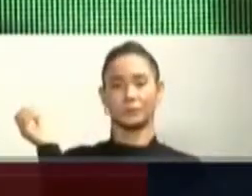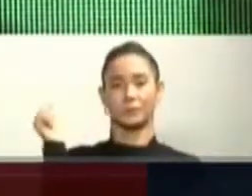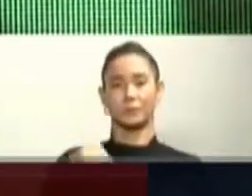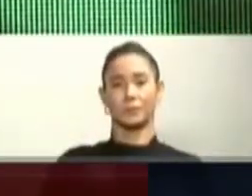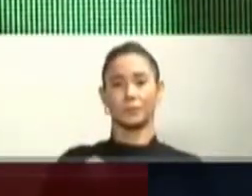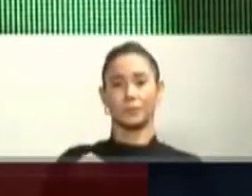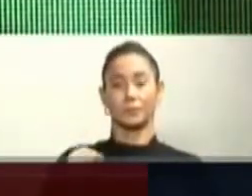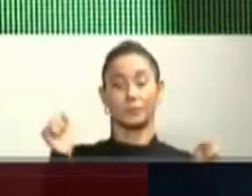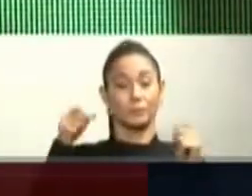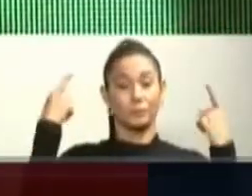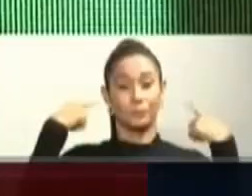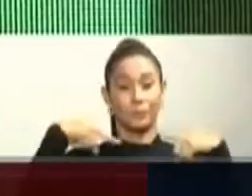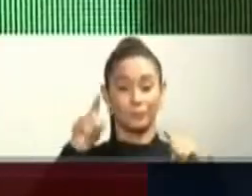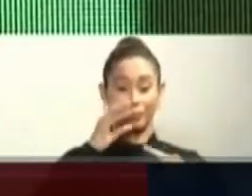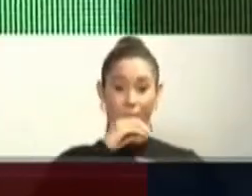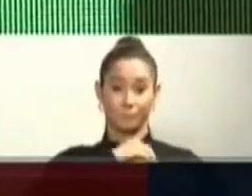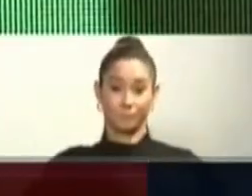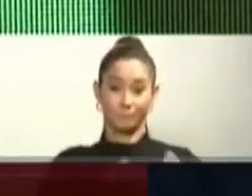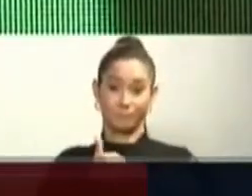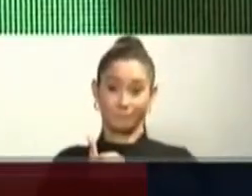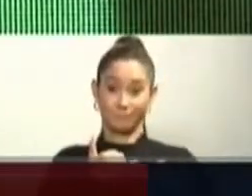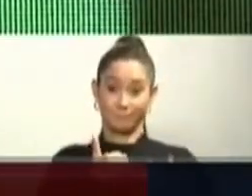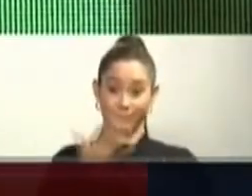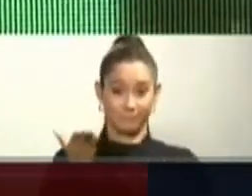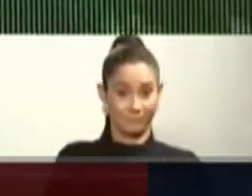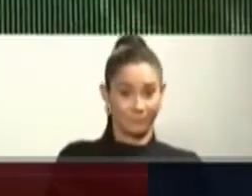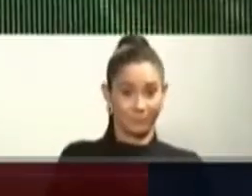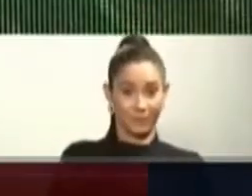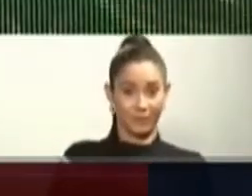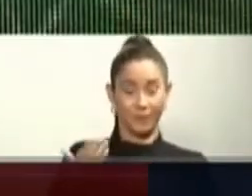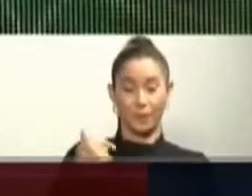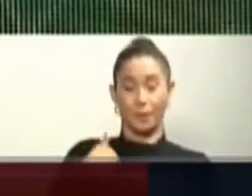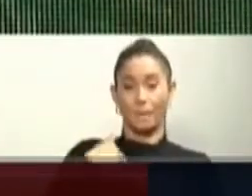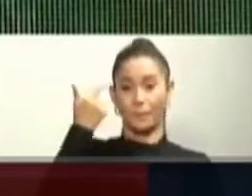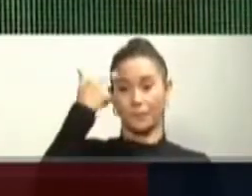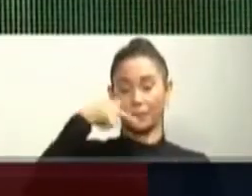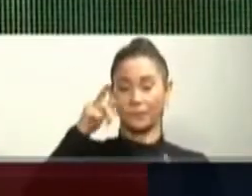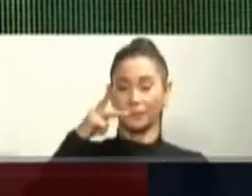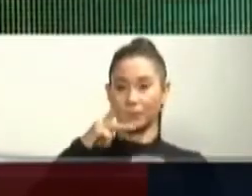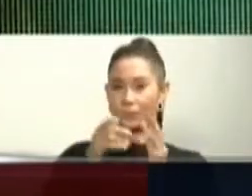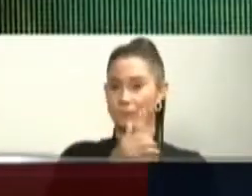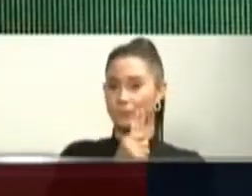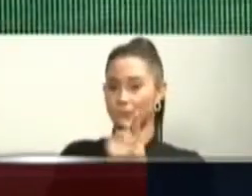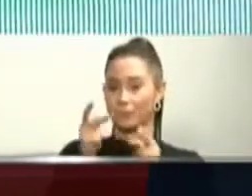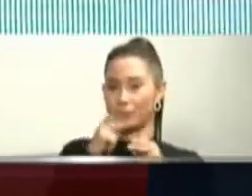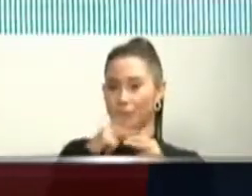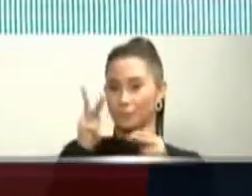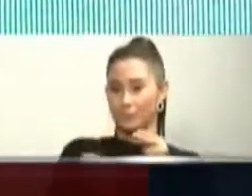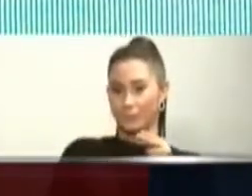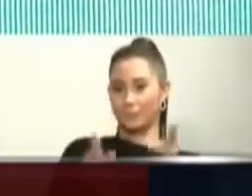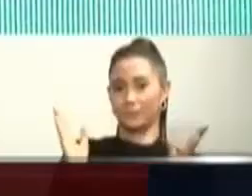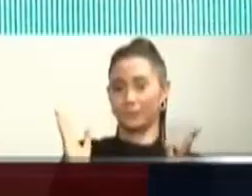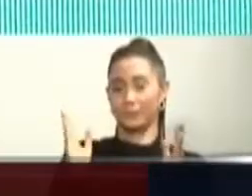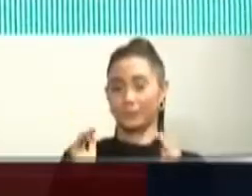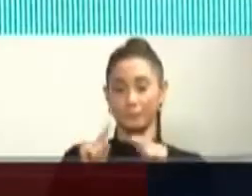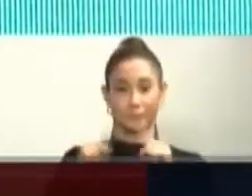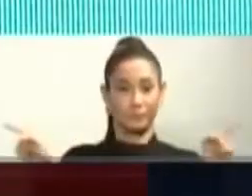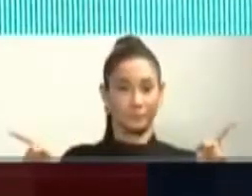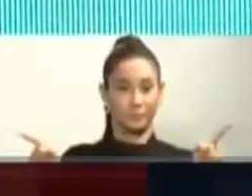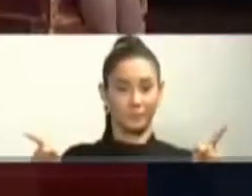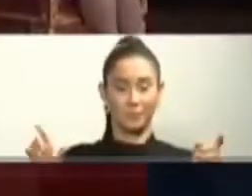introducirme en ese rebelde corazón, sobre todo porque no estoy dotado de atributos estéticos